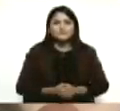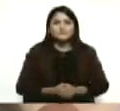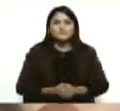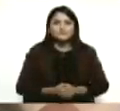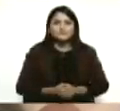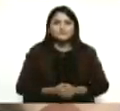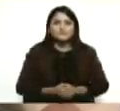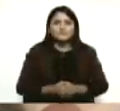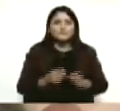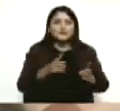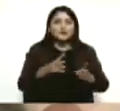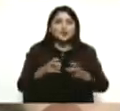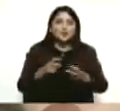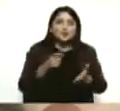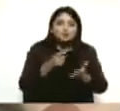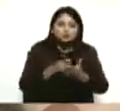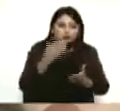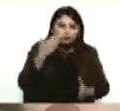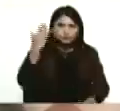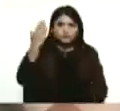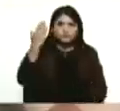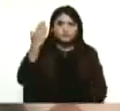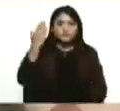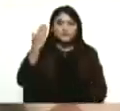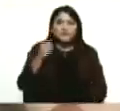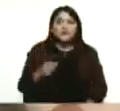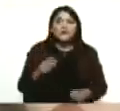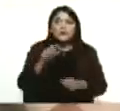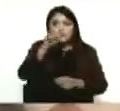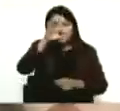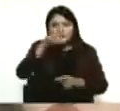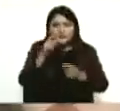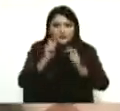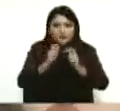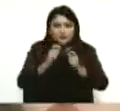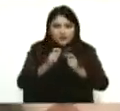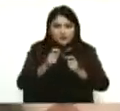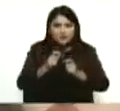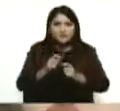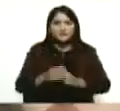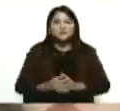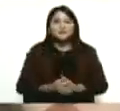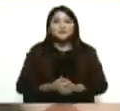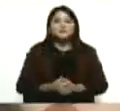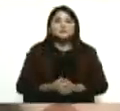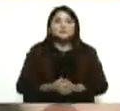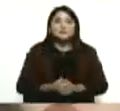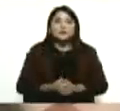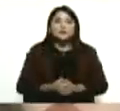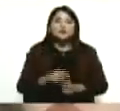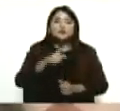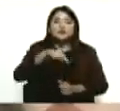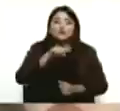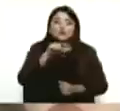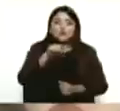tributo. La explotación de minerales no metálicos, que es uno de los pocos eventos de la